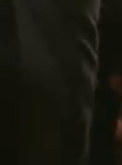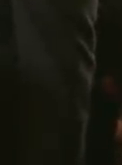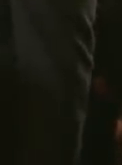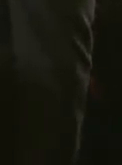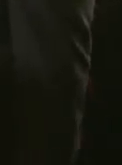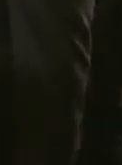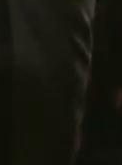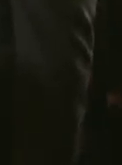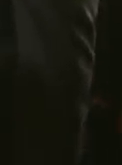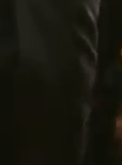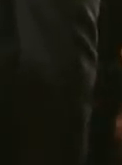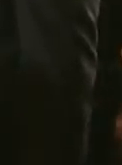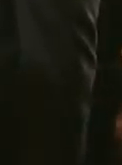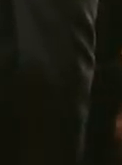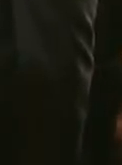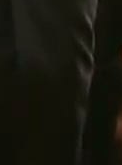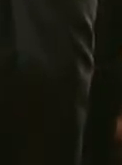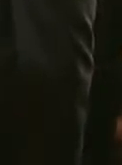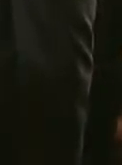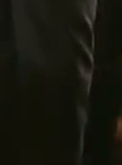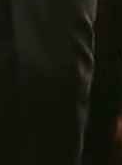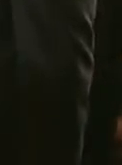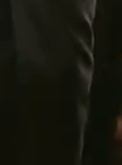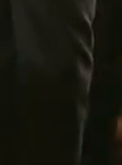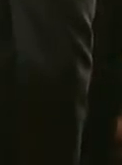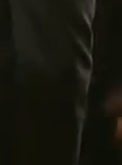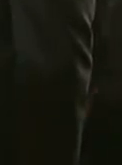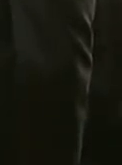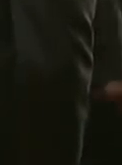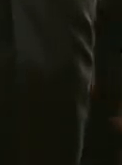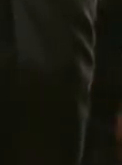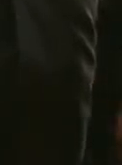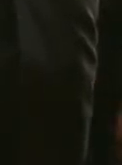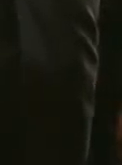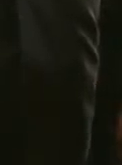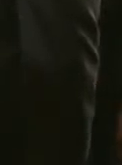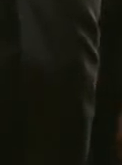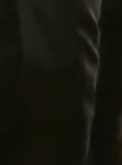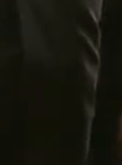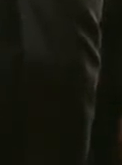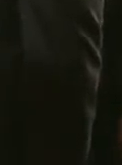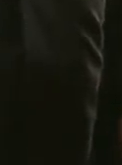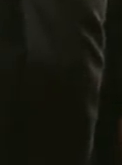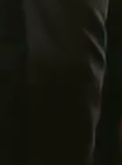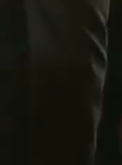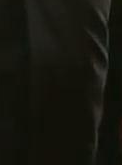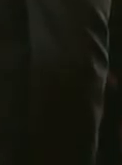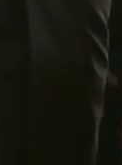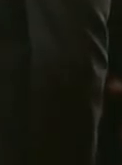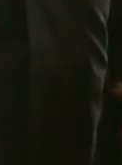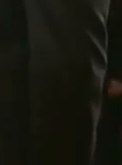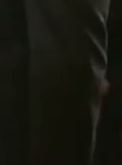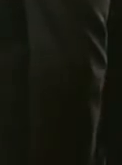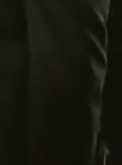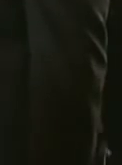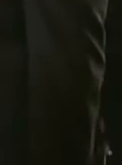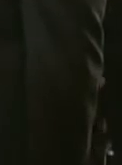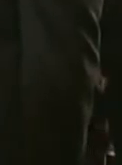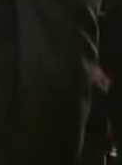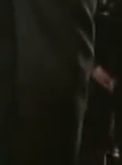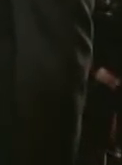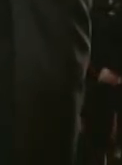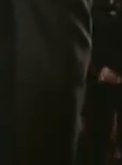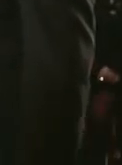al comandante Hugo Chávez, desde el primer día, de esa izquierda humilde, trabajadora, diferente a esa izquierda